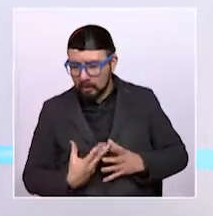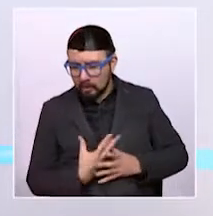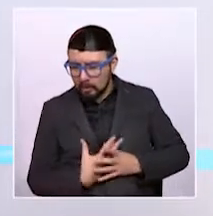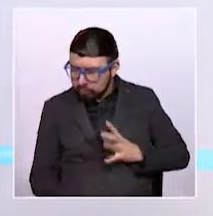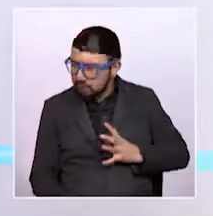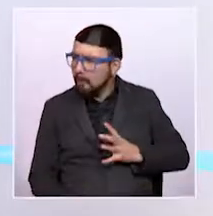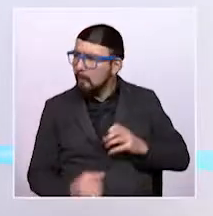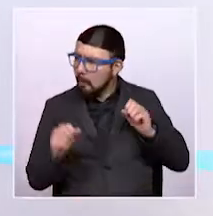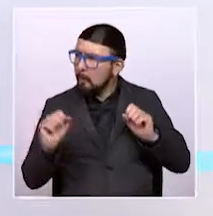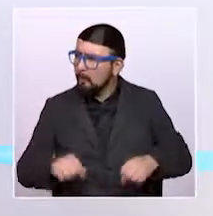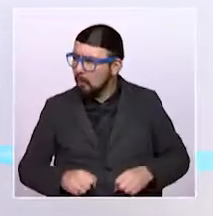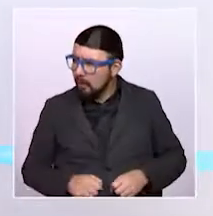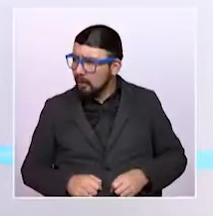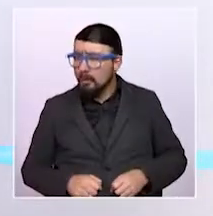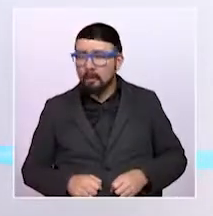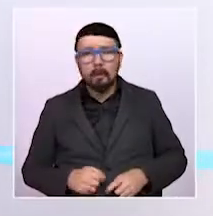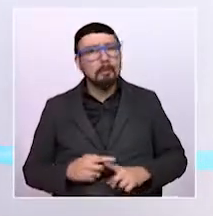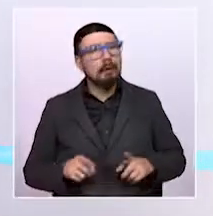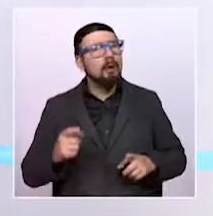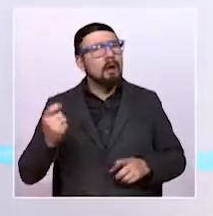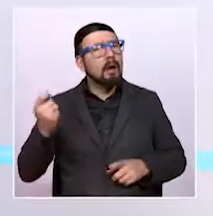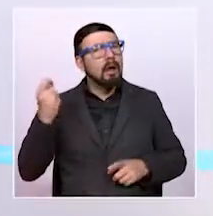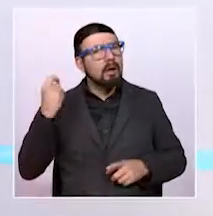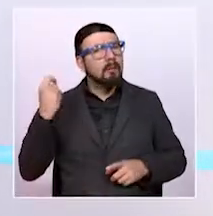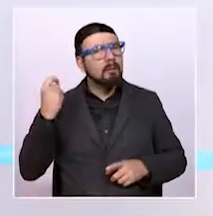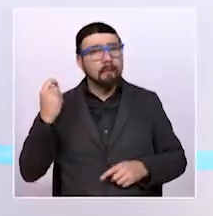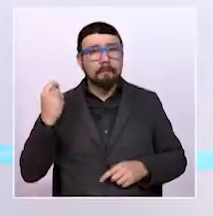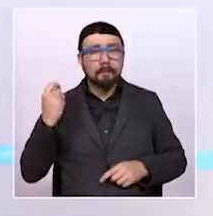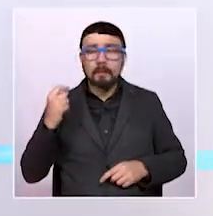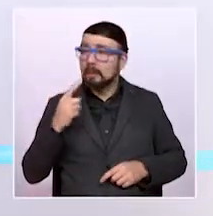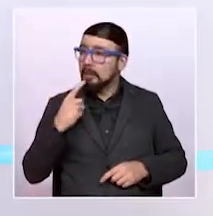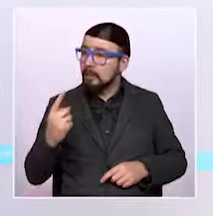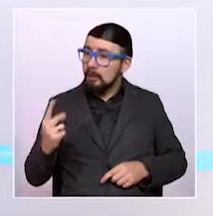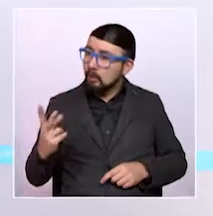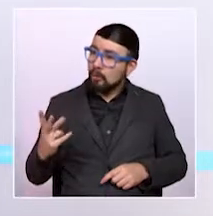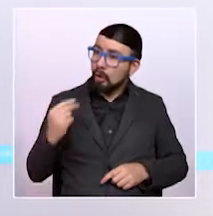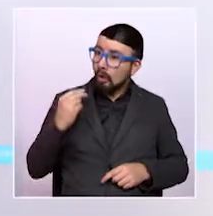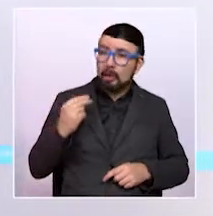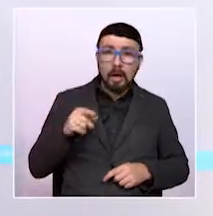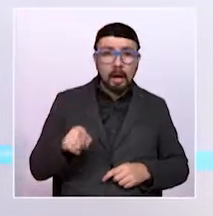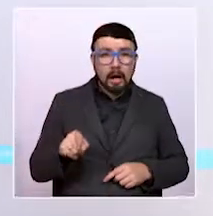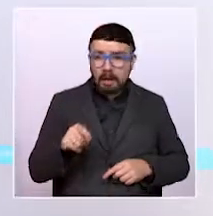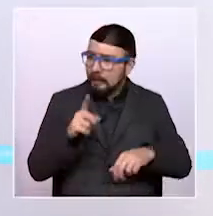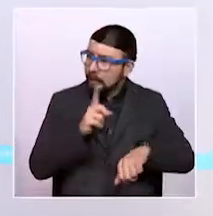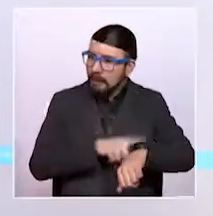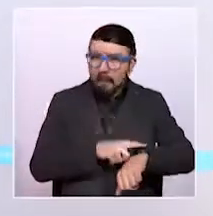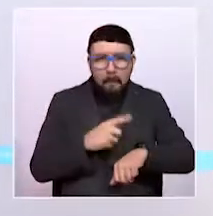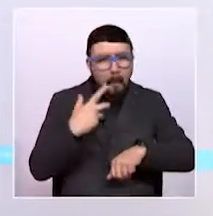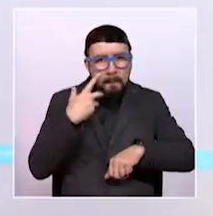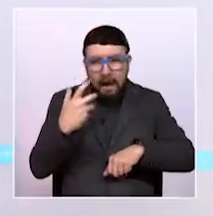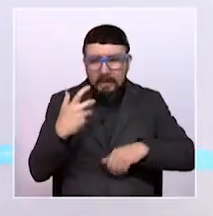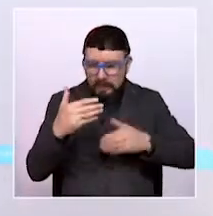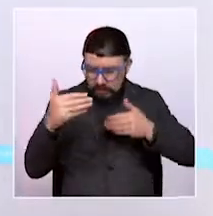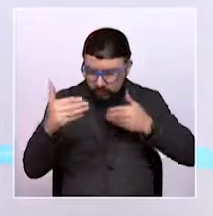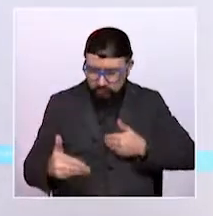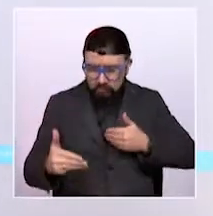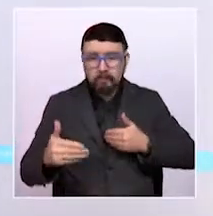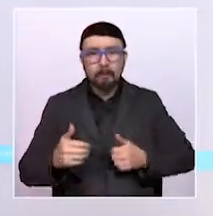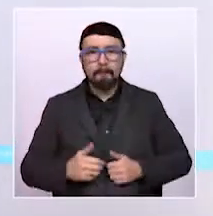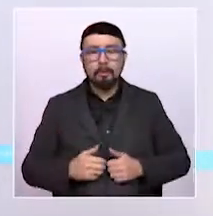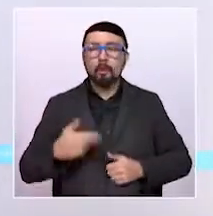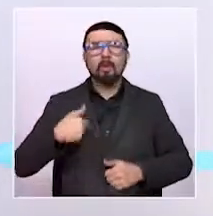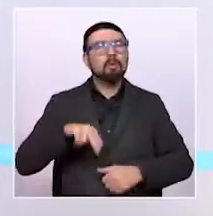además lo que sucedió hasta hace muy poco que nos negaron que hubiera un tiempo máximo lo que todos los médicos estábamos pidiendo